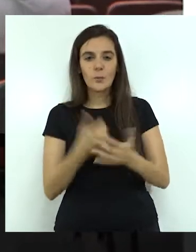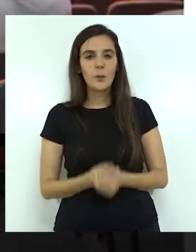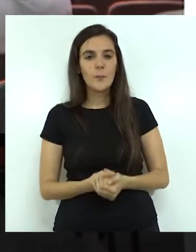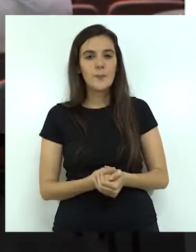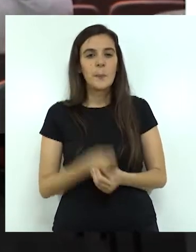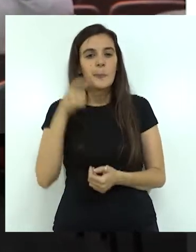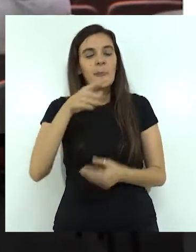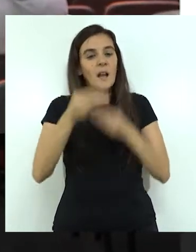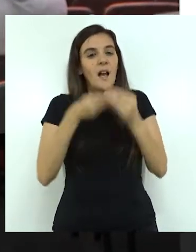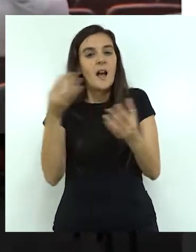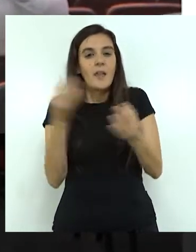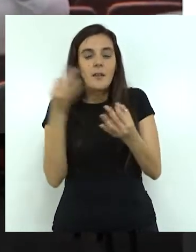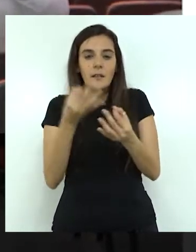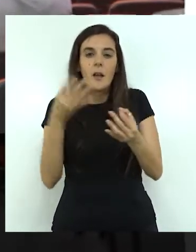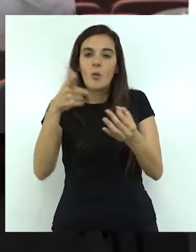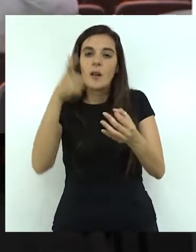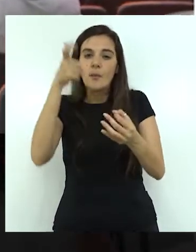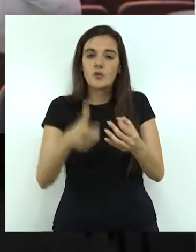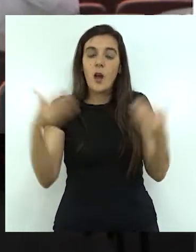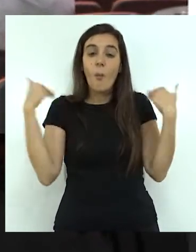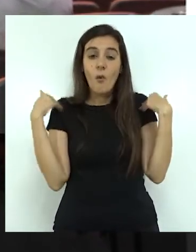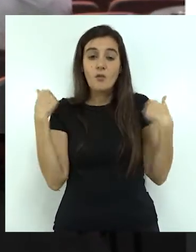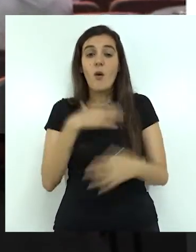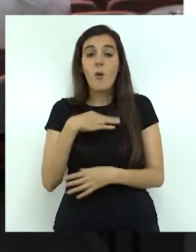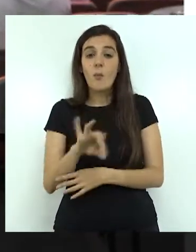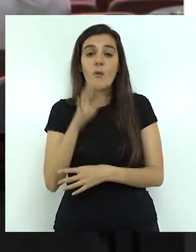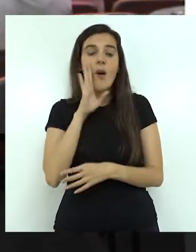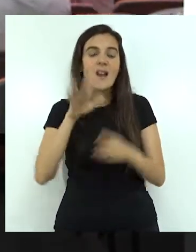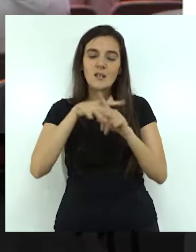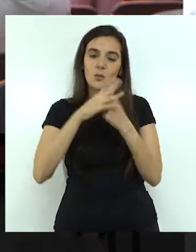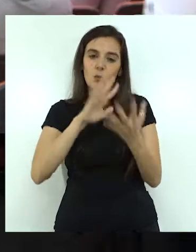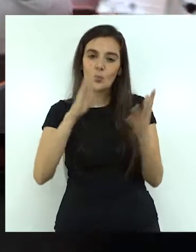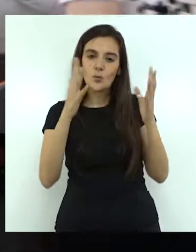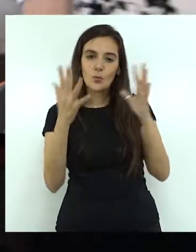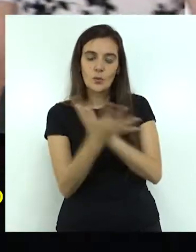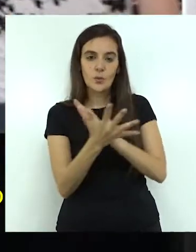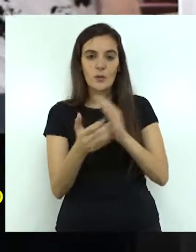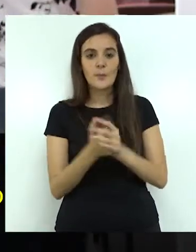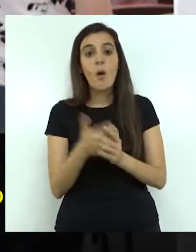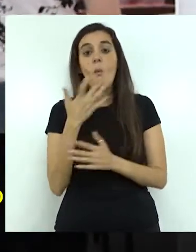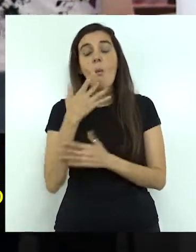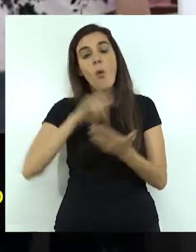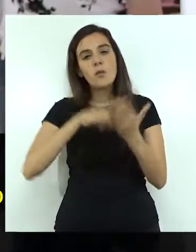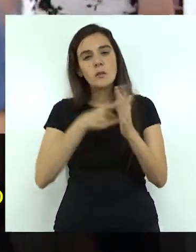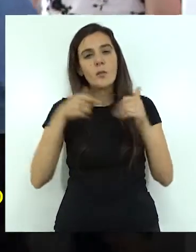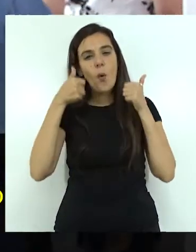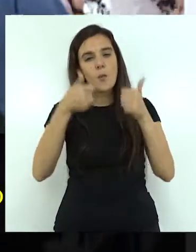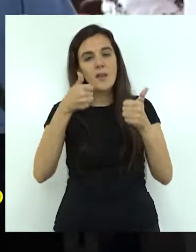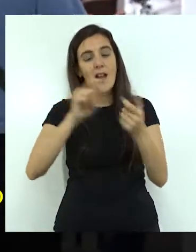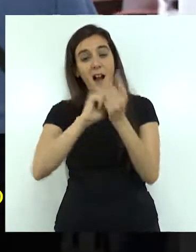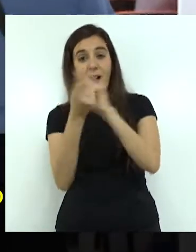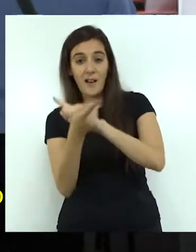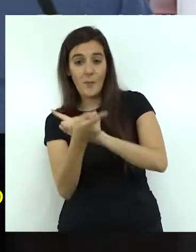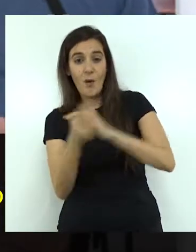correspondencia con los cambios del resto es decir si el sistema de partido ha cambiado y el partido popular